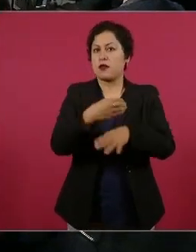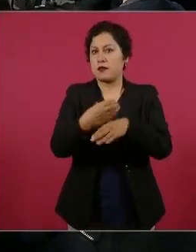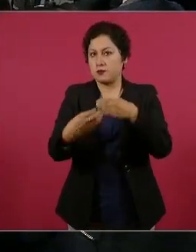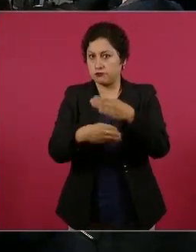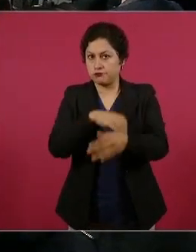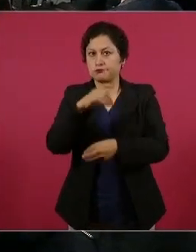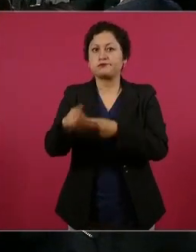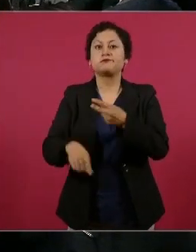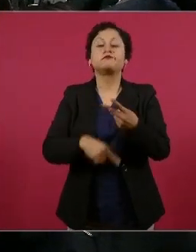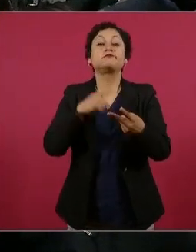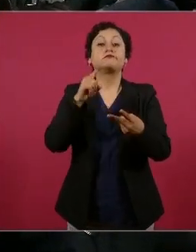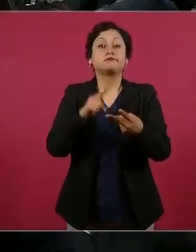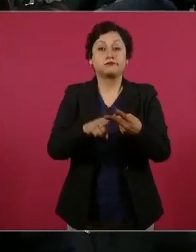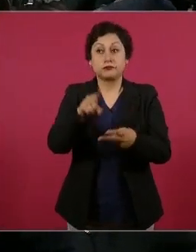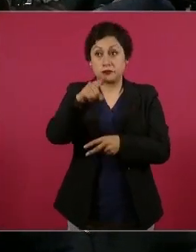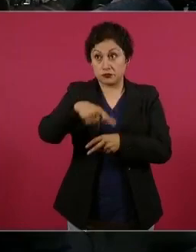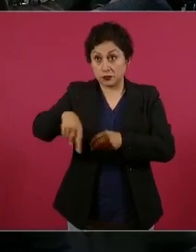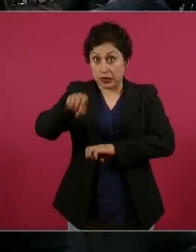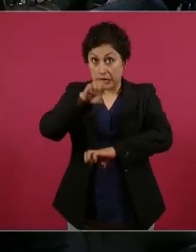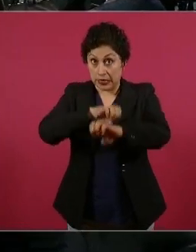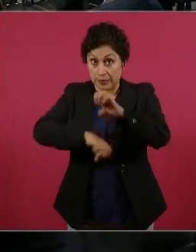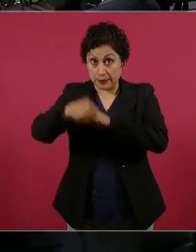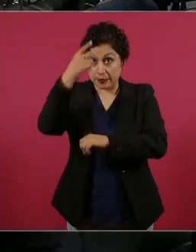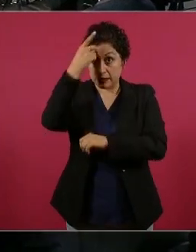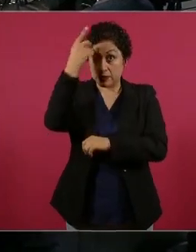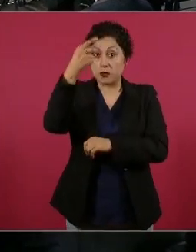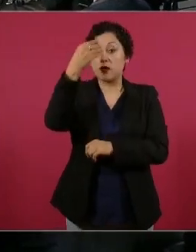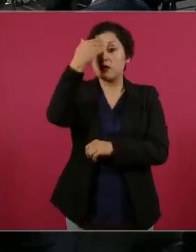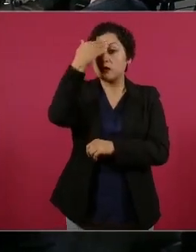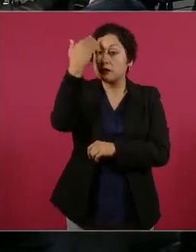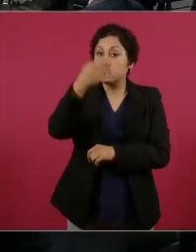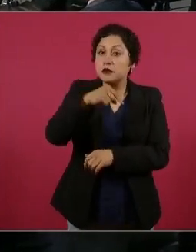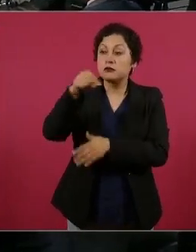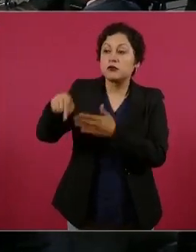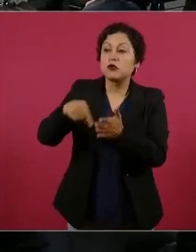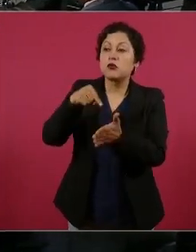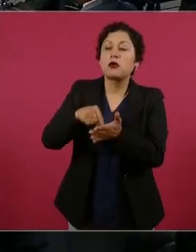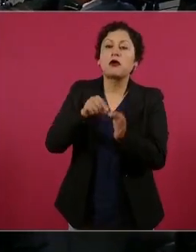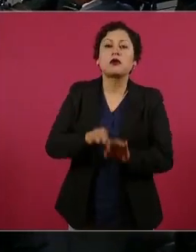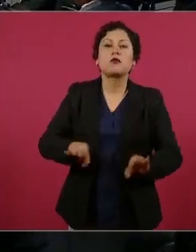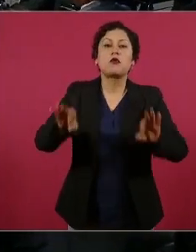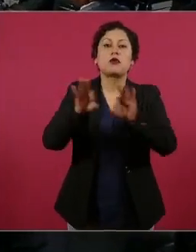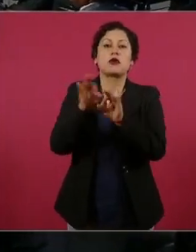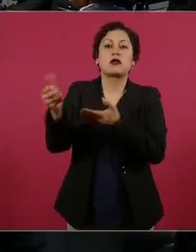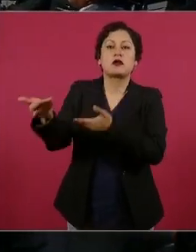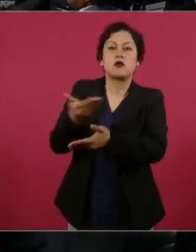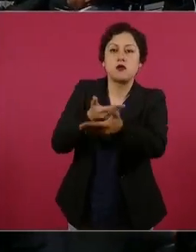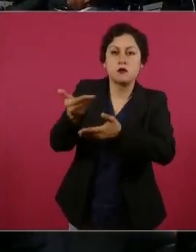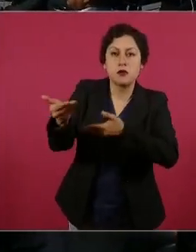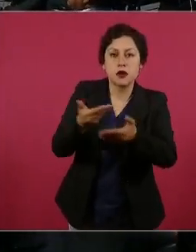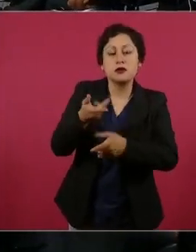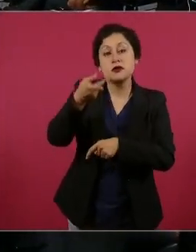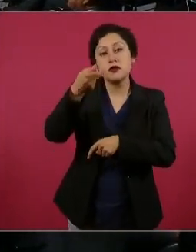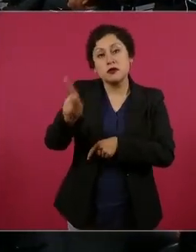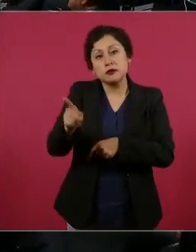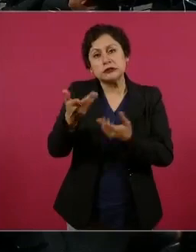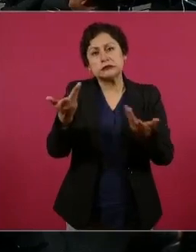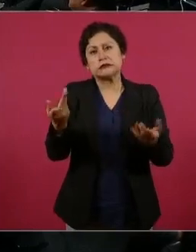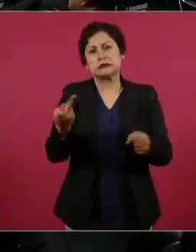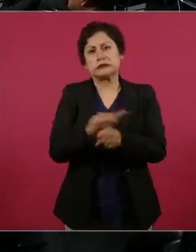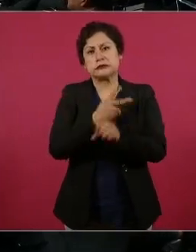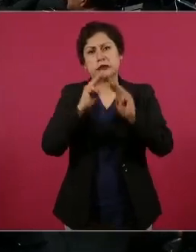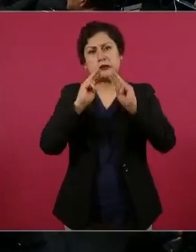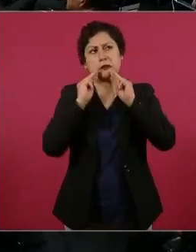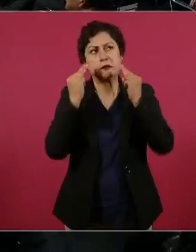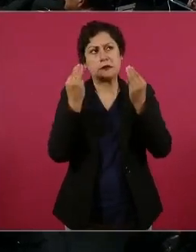reconocen la importancia que tiene la región con el corredor interoceánico, pero también que la delincuencia pueda ser un freno para